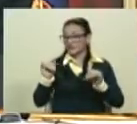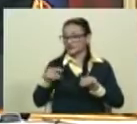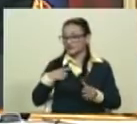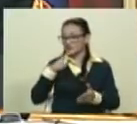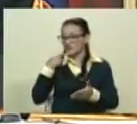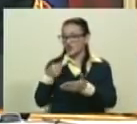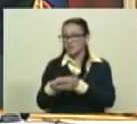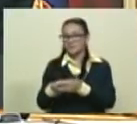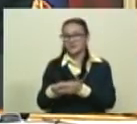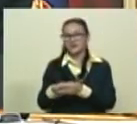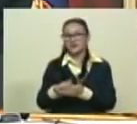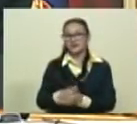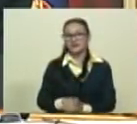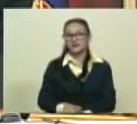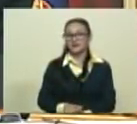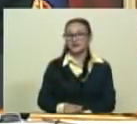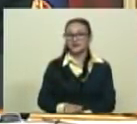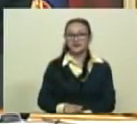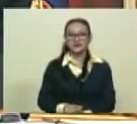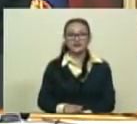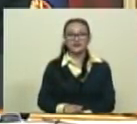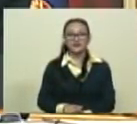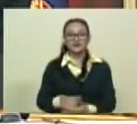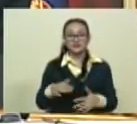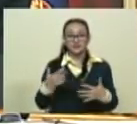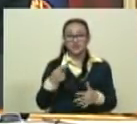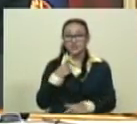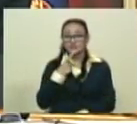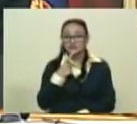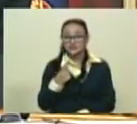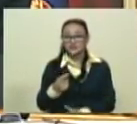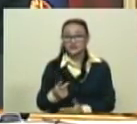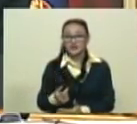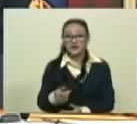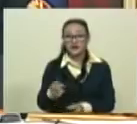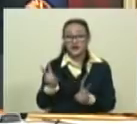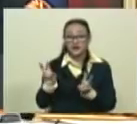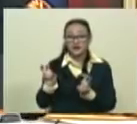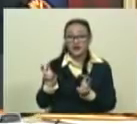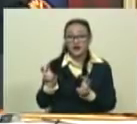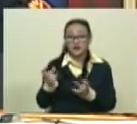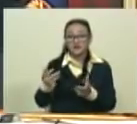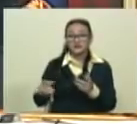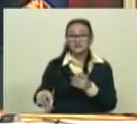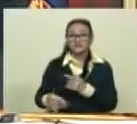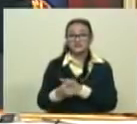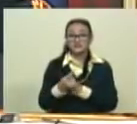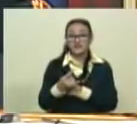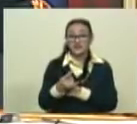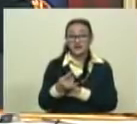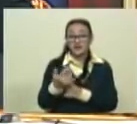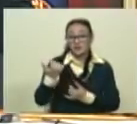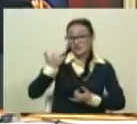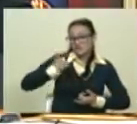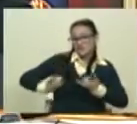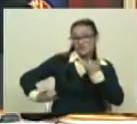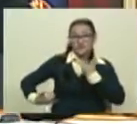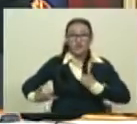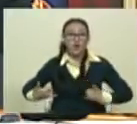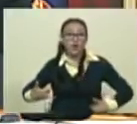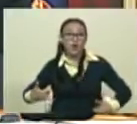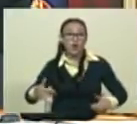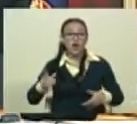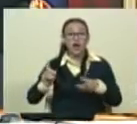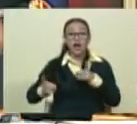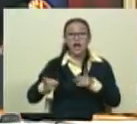¿Qué diría la izquierda rara que salieron a rasgarse la vestidura?